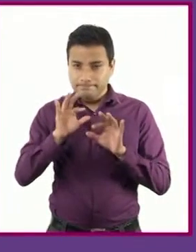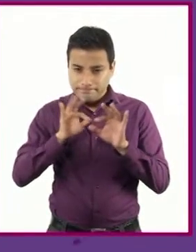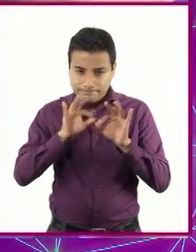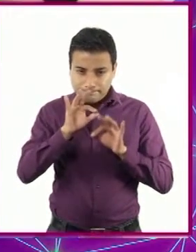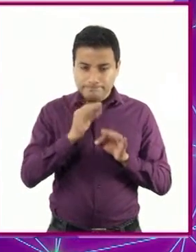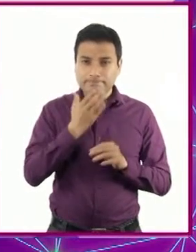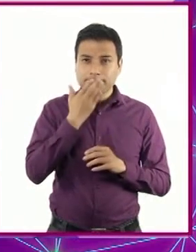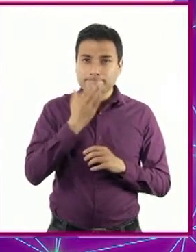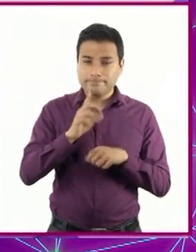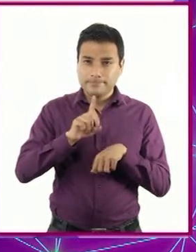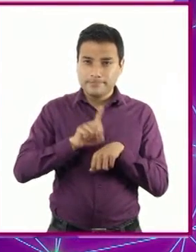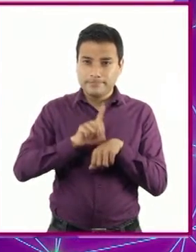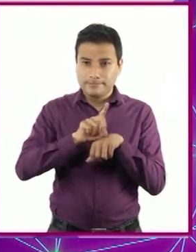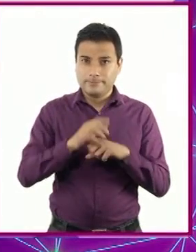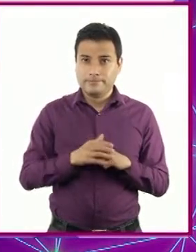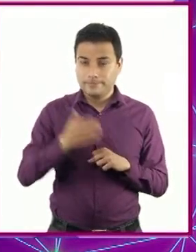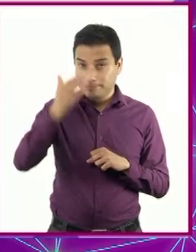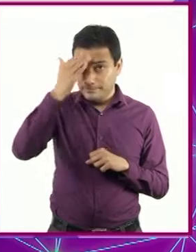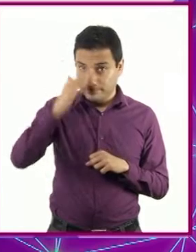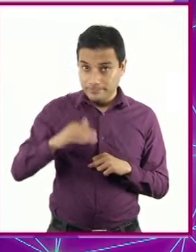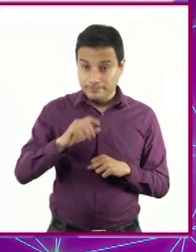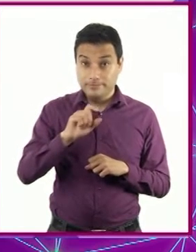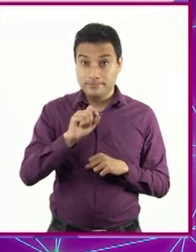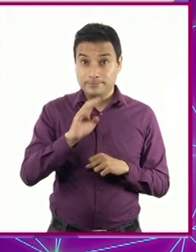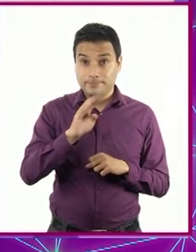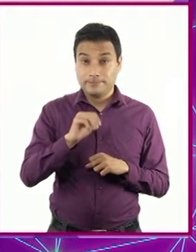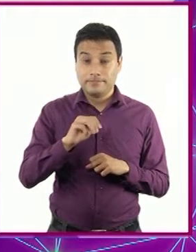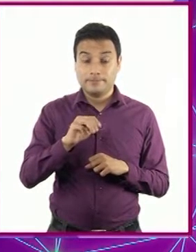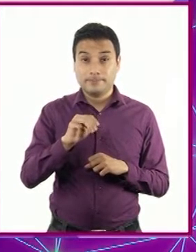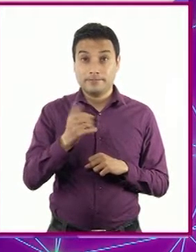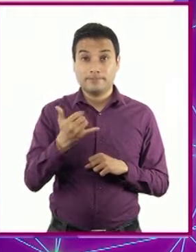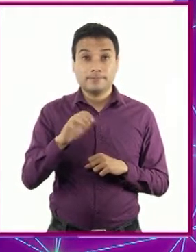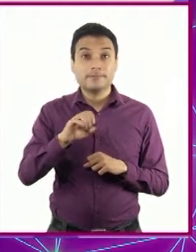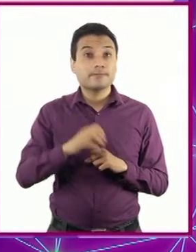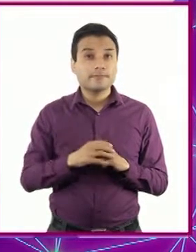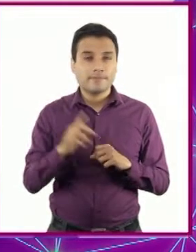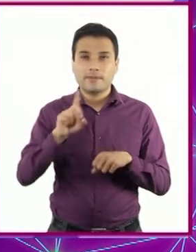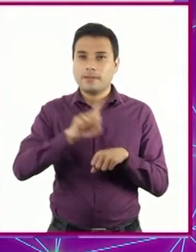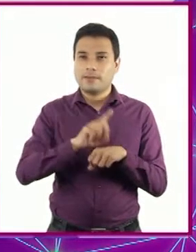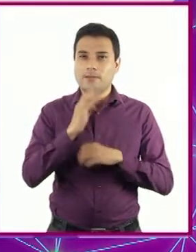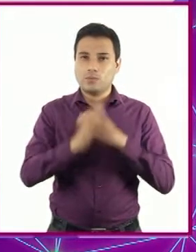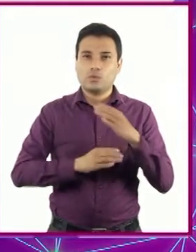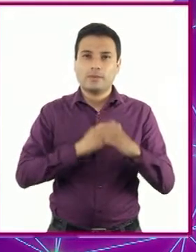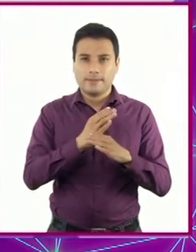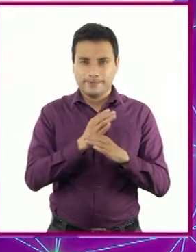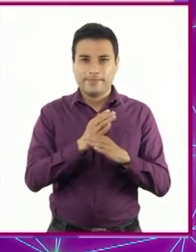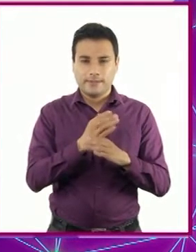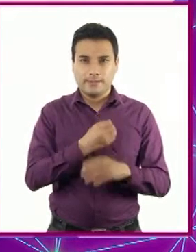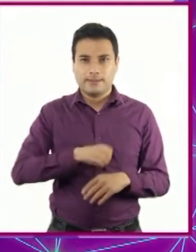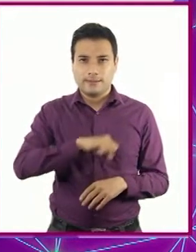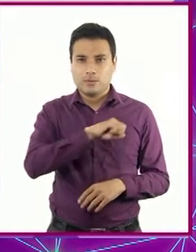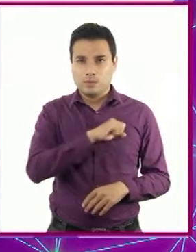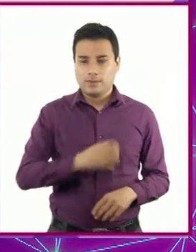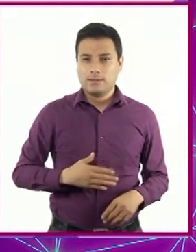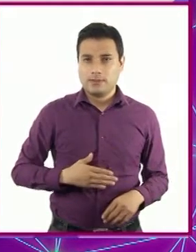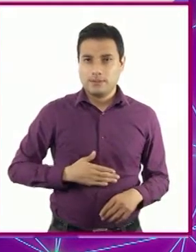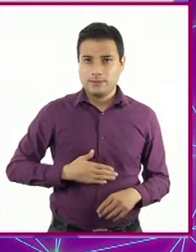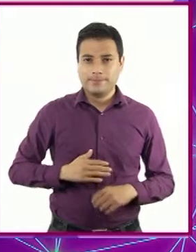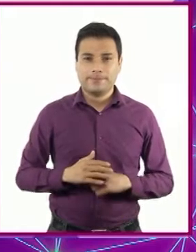día. ¿Sabían que el 29 de mayo se celebra el Día Mundial de la Salud Digestiva? La Organización Mundial